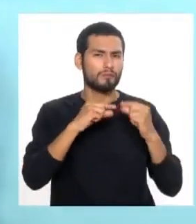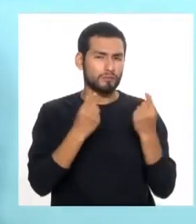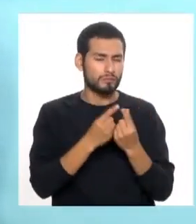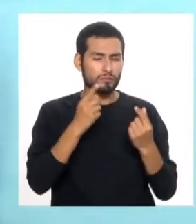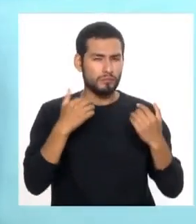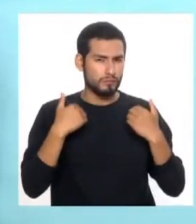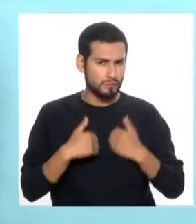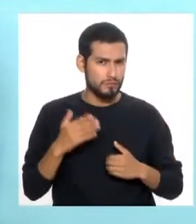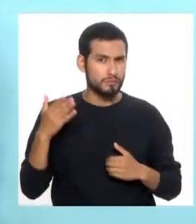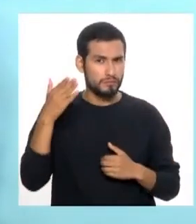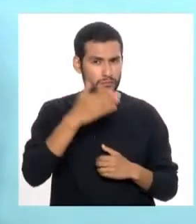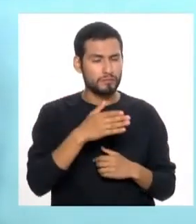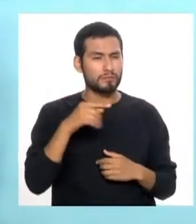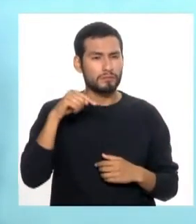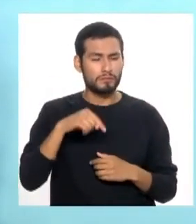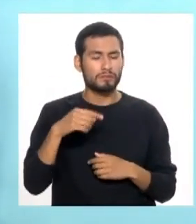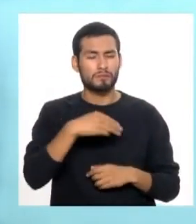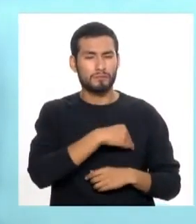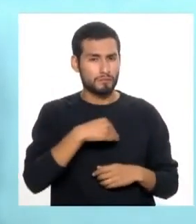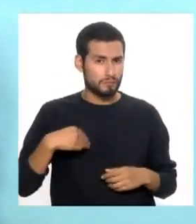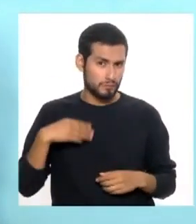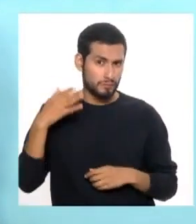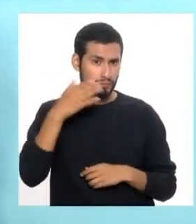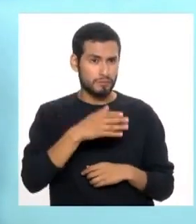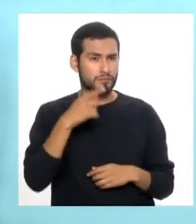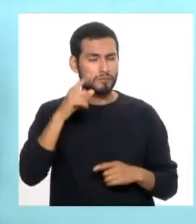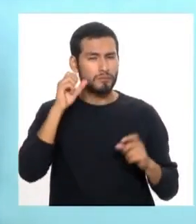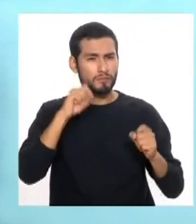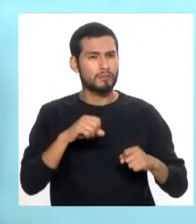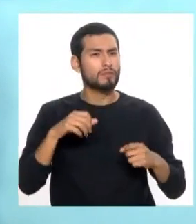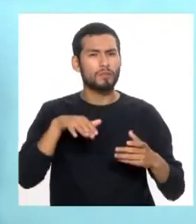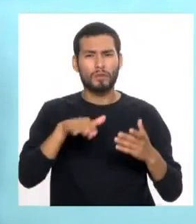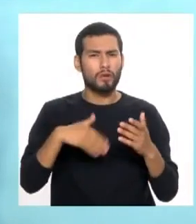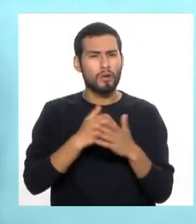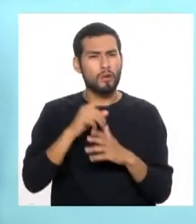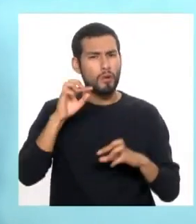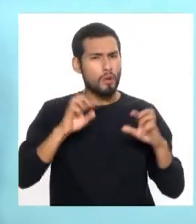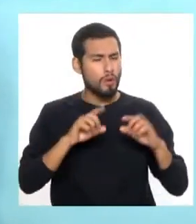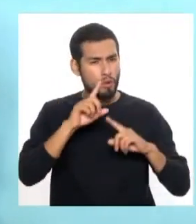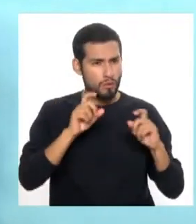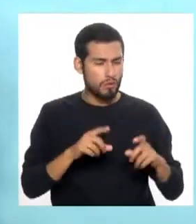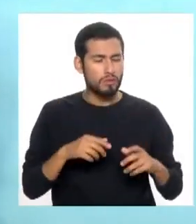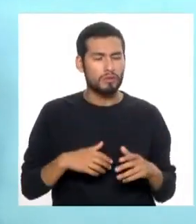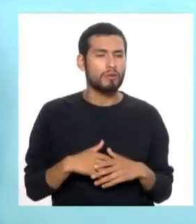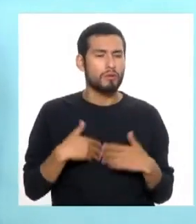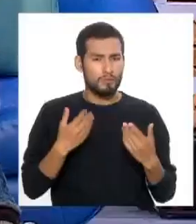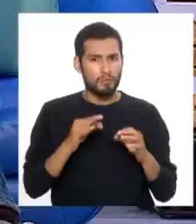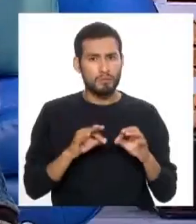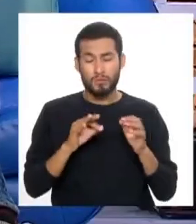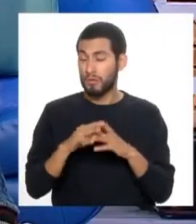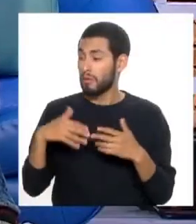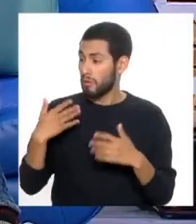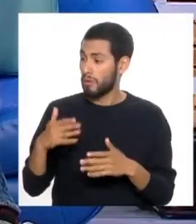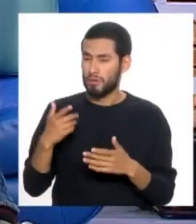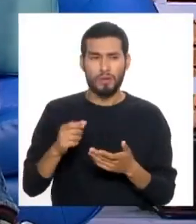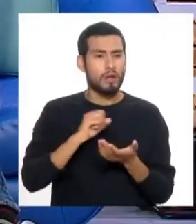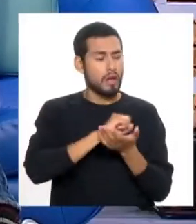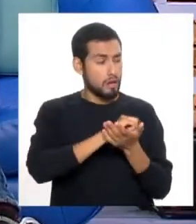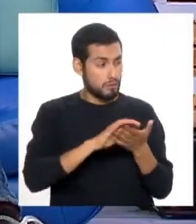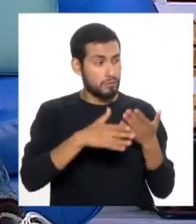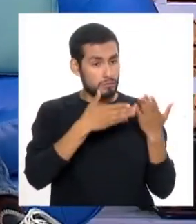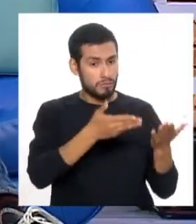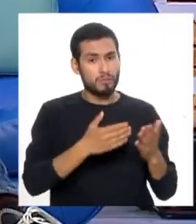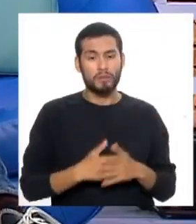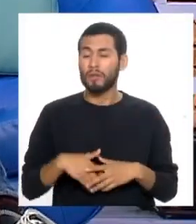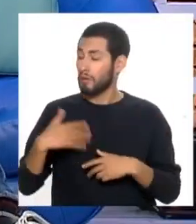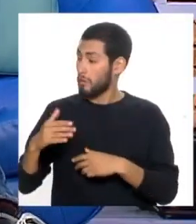defensores públicos de nuestro ministerio para poder absolver toda consulta. ¡Qué bueno! Que, importantísimo. De manera gratuita.